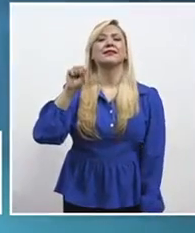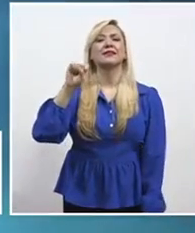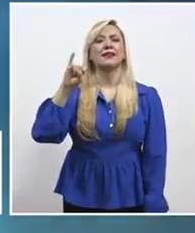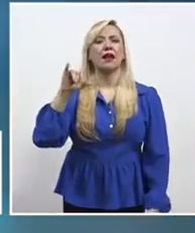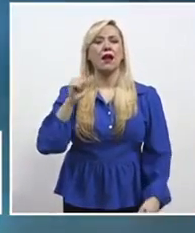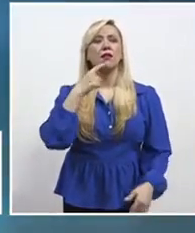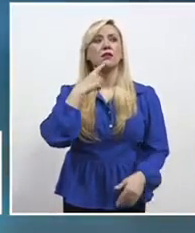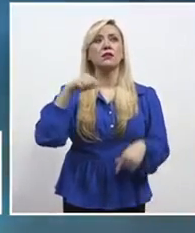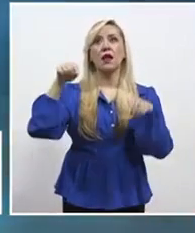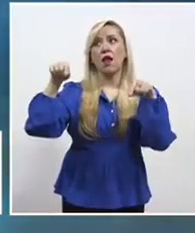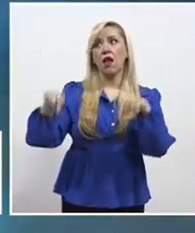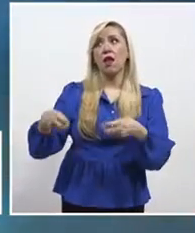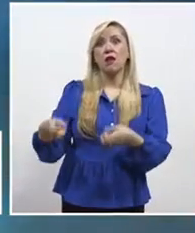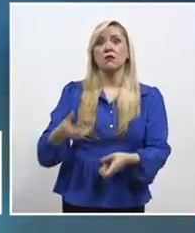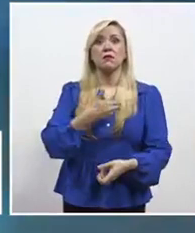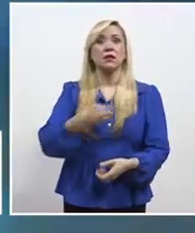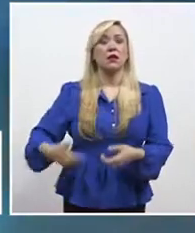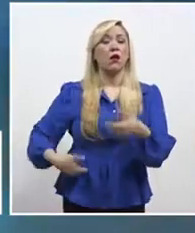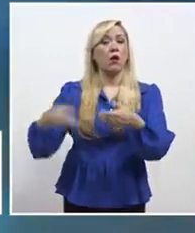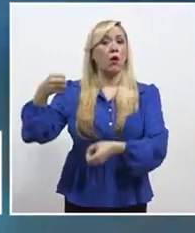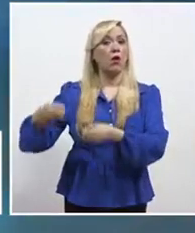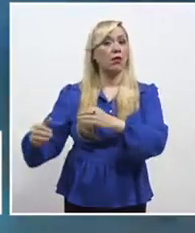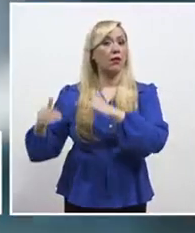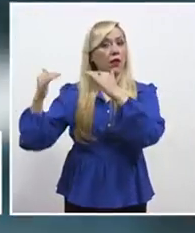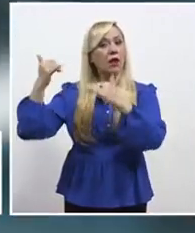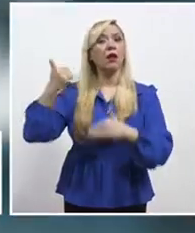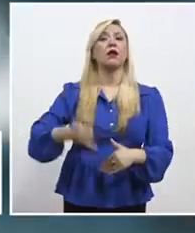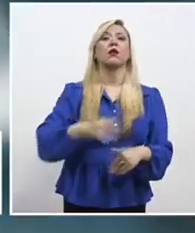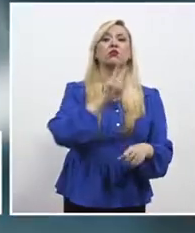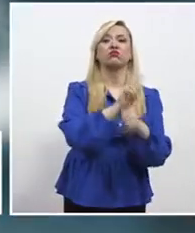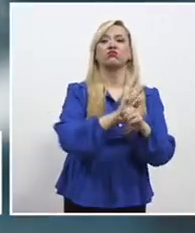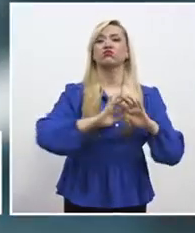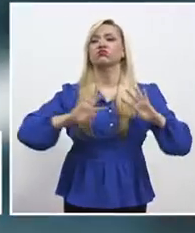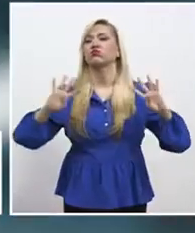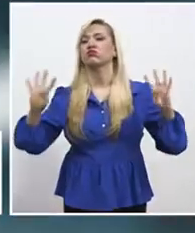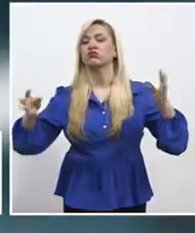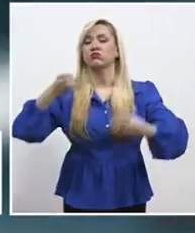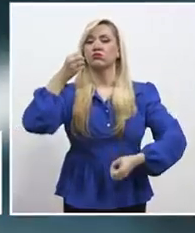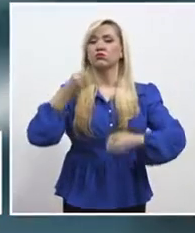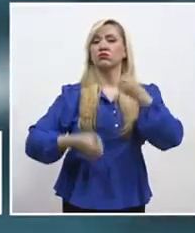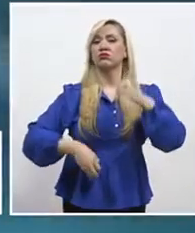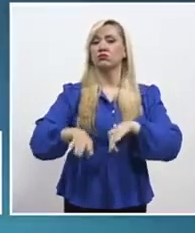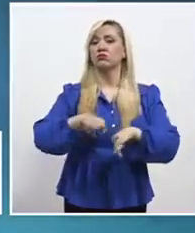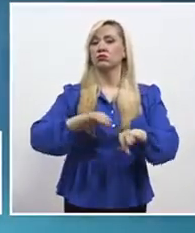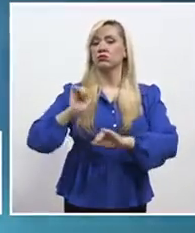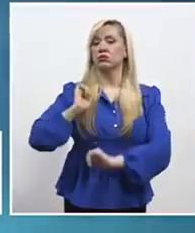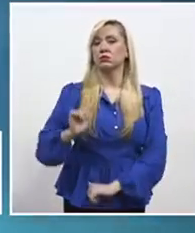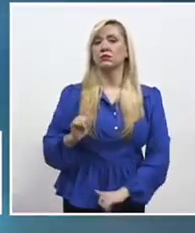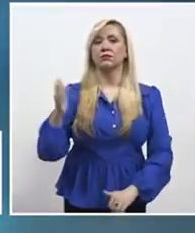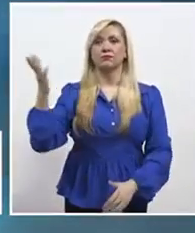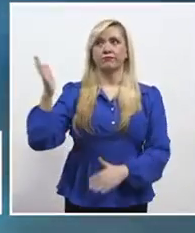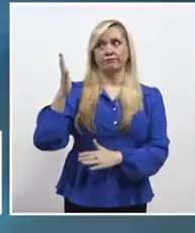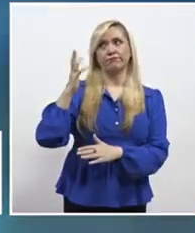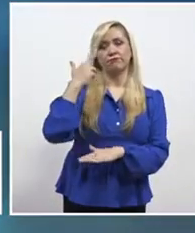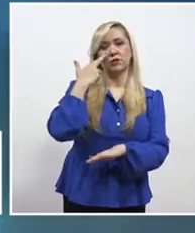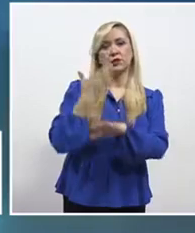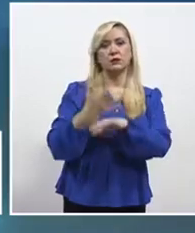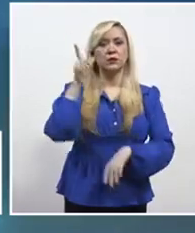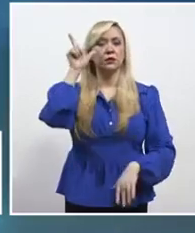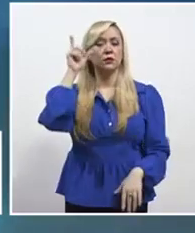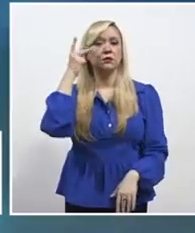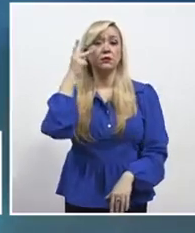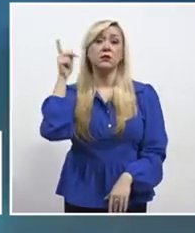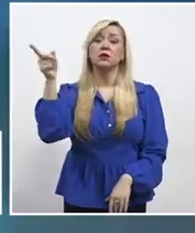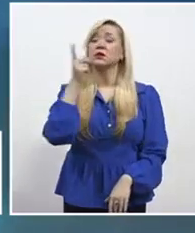que desde la presidencia de la Corte y del Consejo de la Judicatura Federal, a cargo de la ministra presidenta Norma Lucía Piña Hernández, hay un compromiso